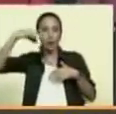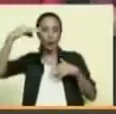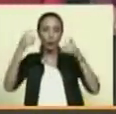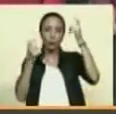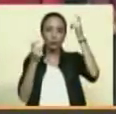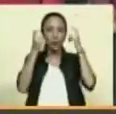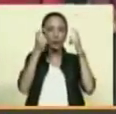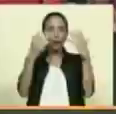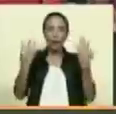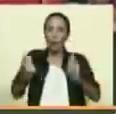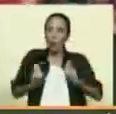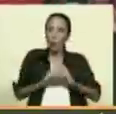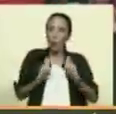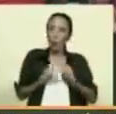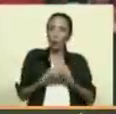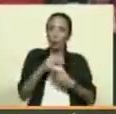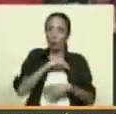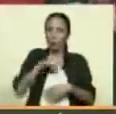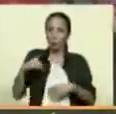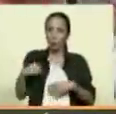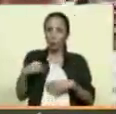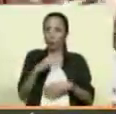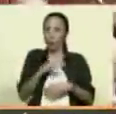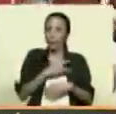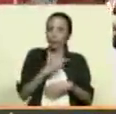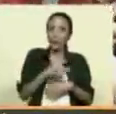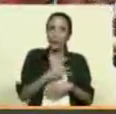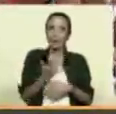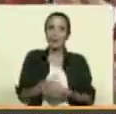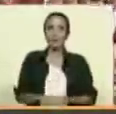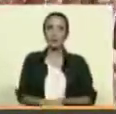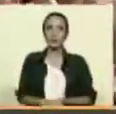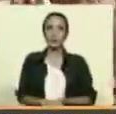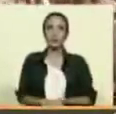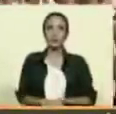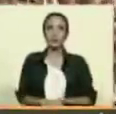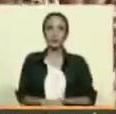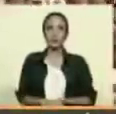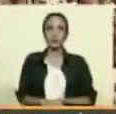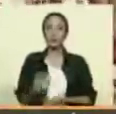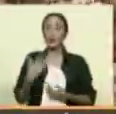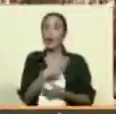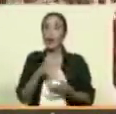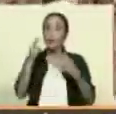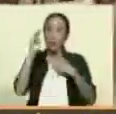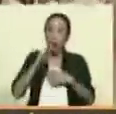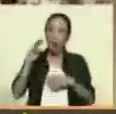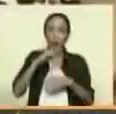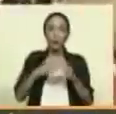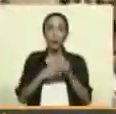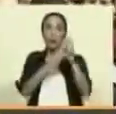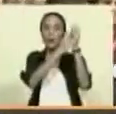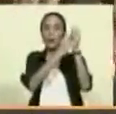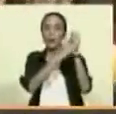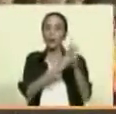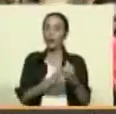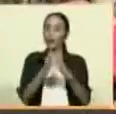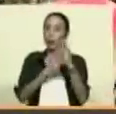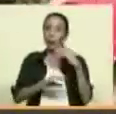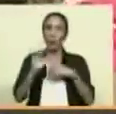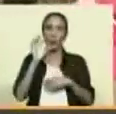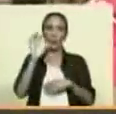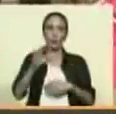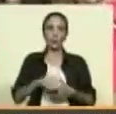de nuestro amado comandante Hugo Chávez, maestro, líder, gigante de esta